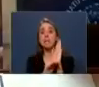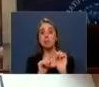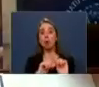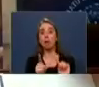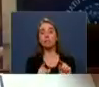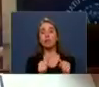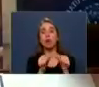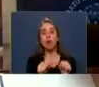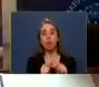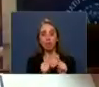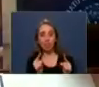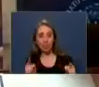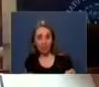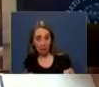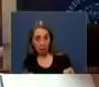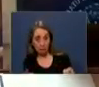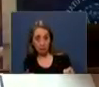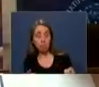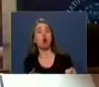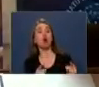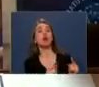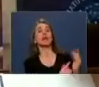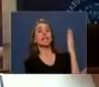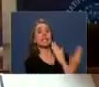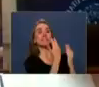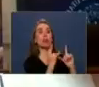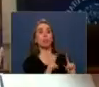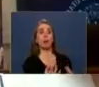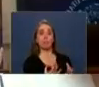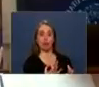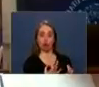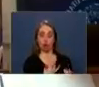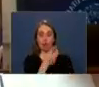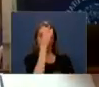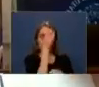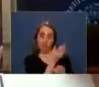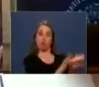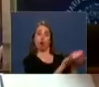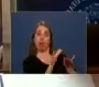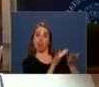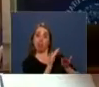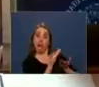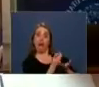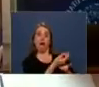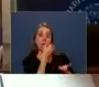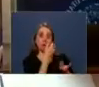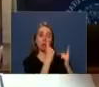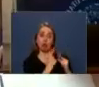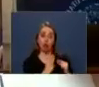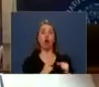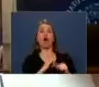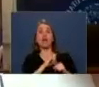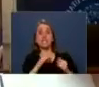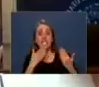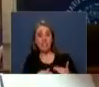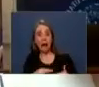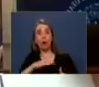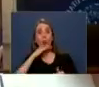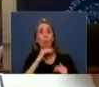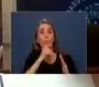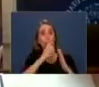las encuestas? ¿Será quizá porque ella se desmarca y pese a estar en el Parlamento dice, yo no soy como